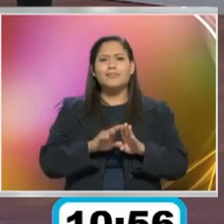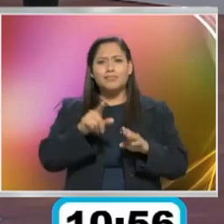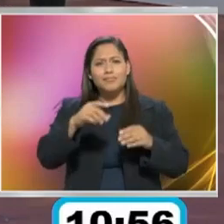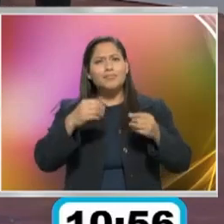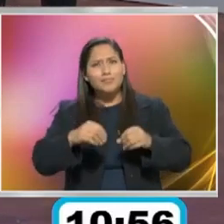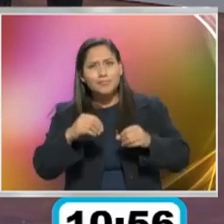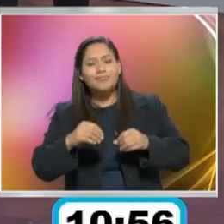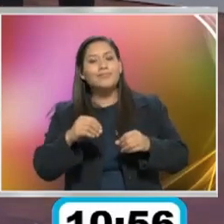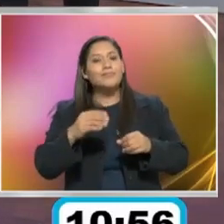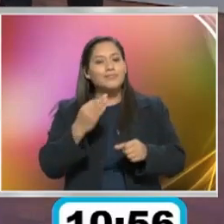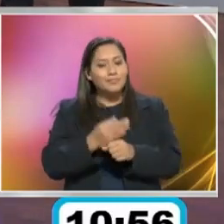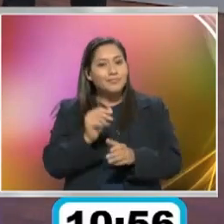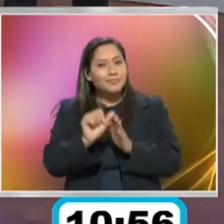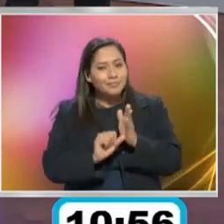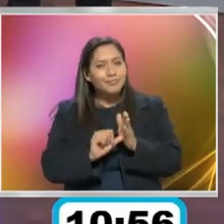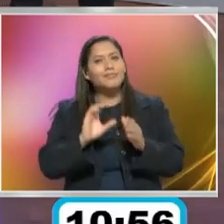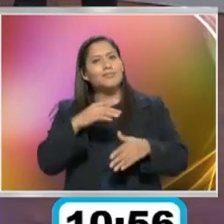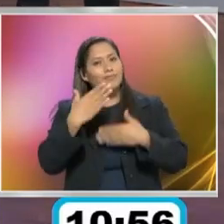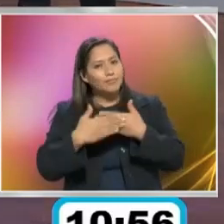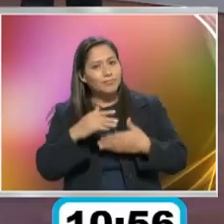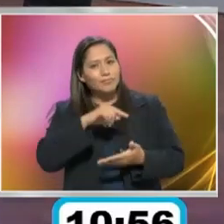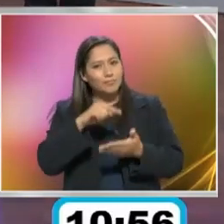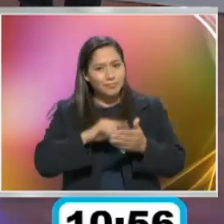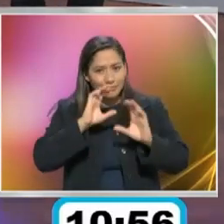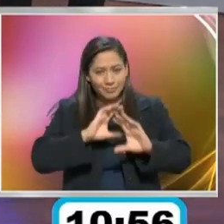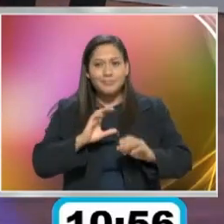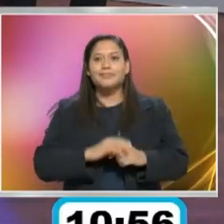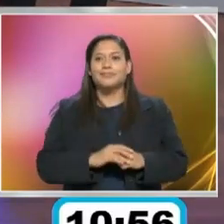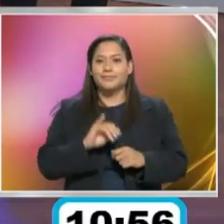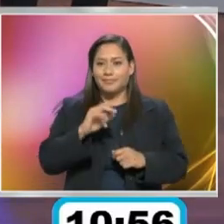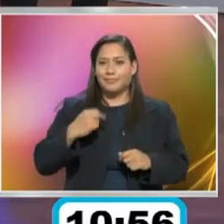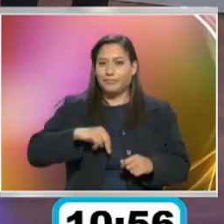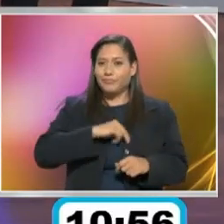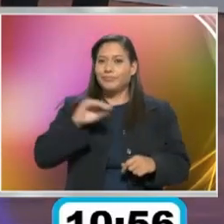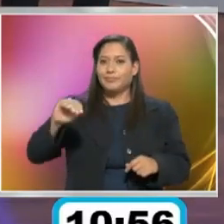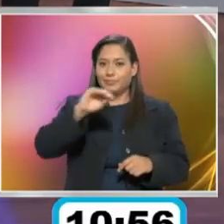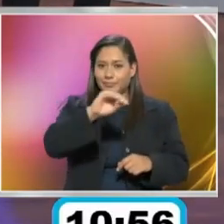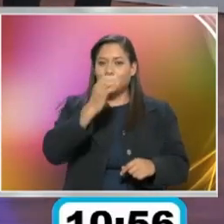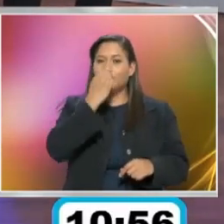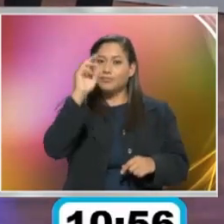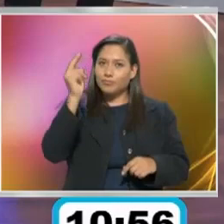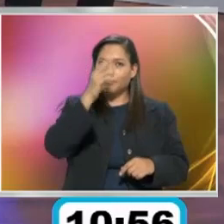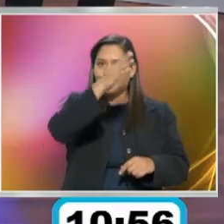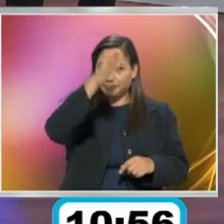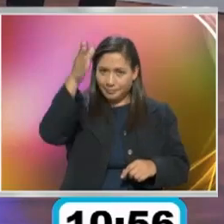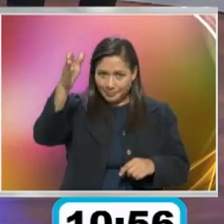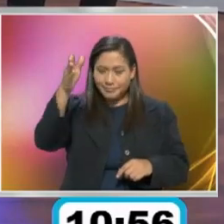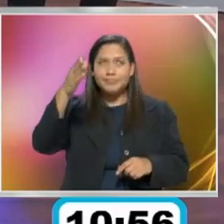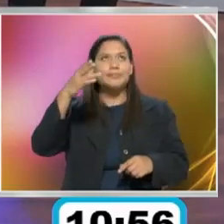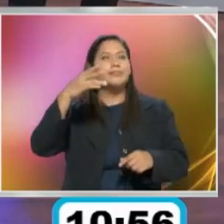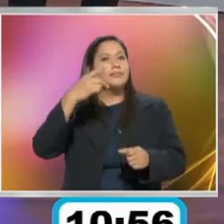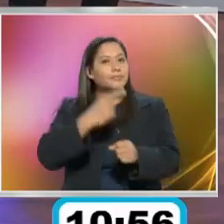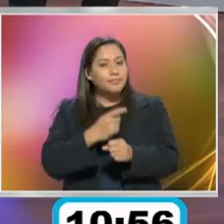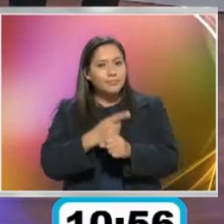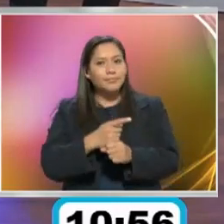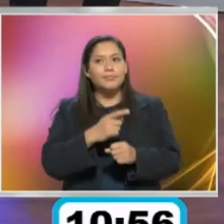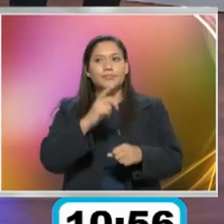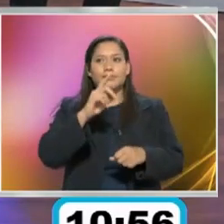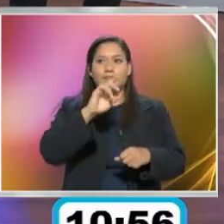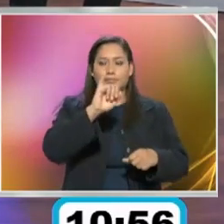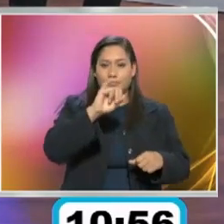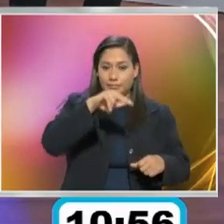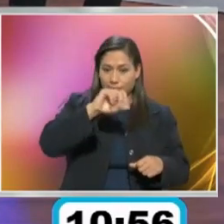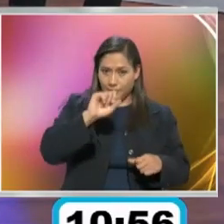movida de ustedes durante este mes y las próximas presentaciones. Pues ahorita tenemos una gira en universidades, vamos a estar en el día del